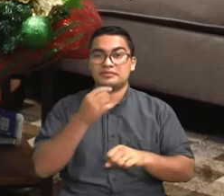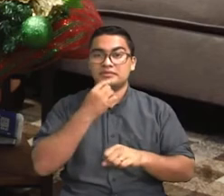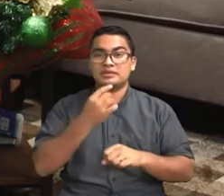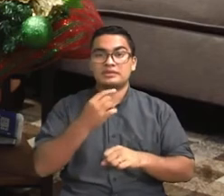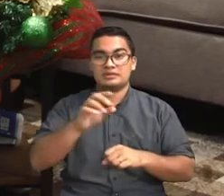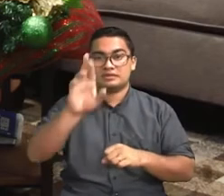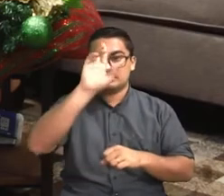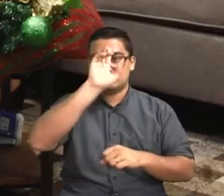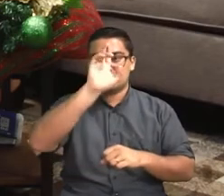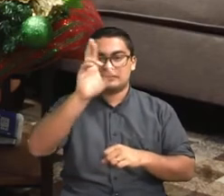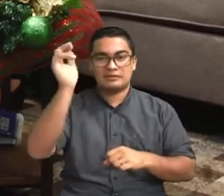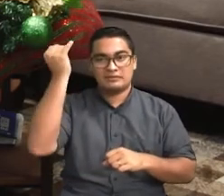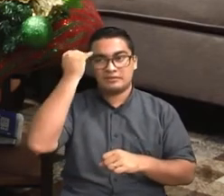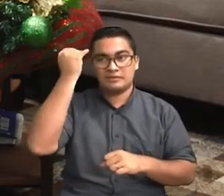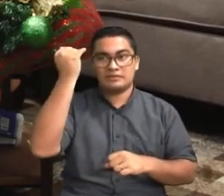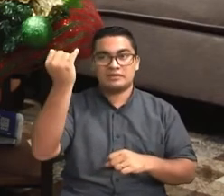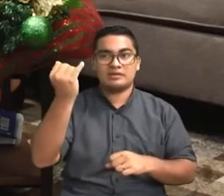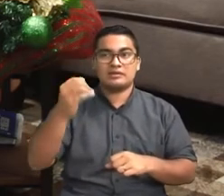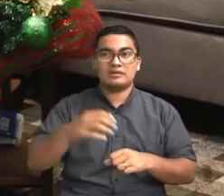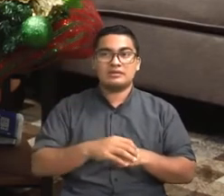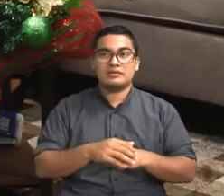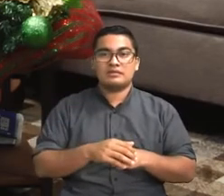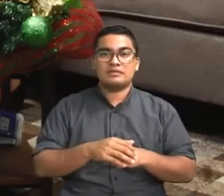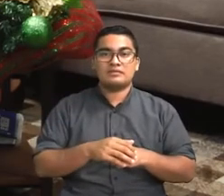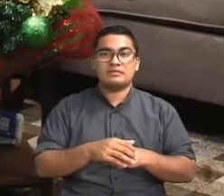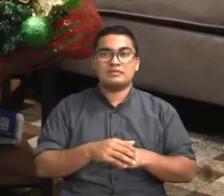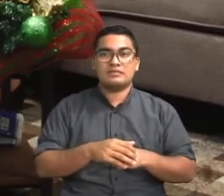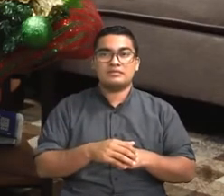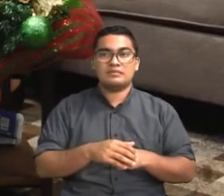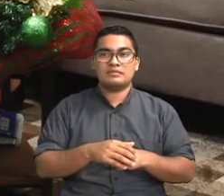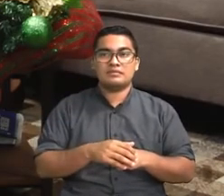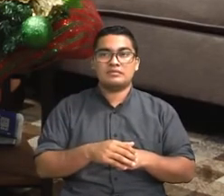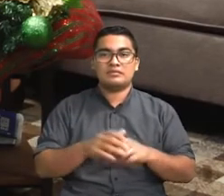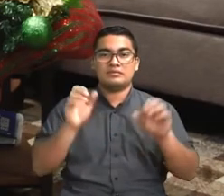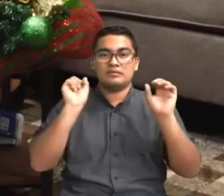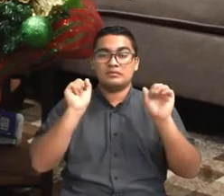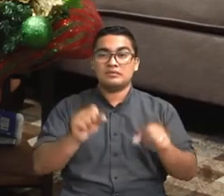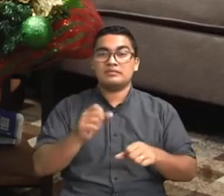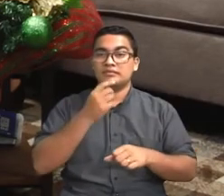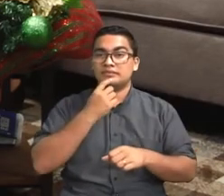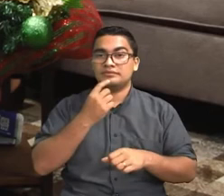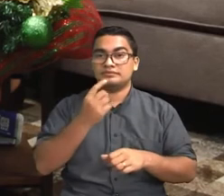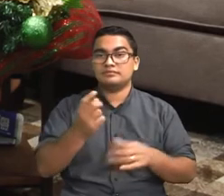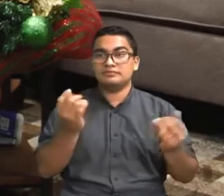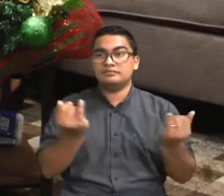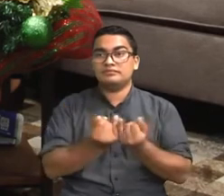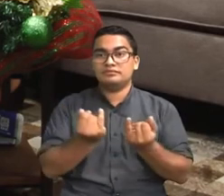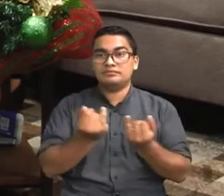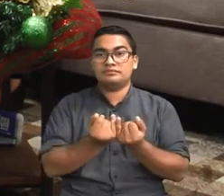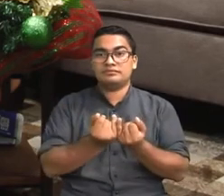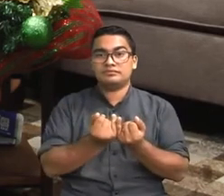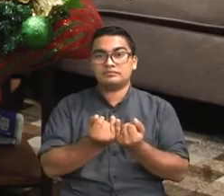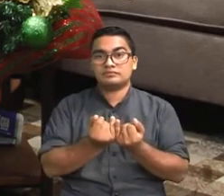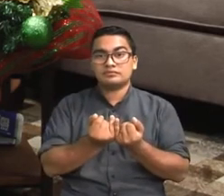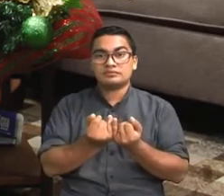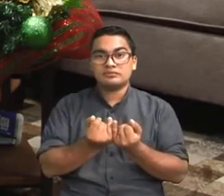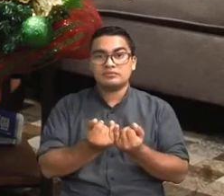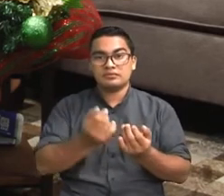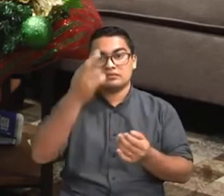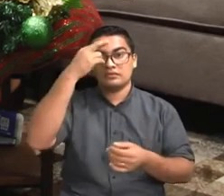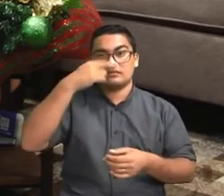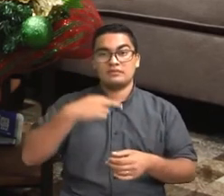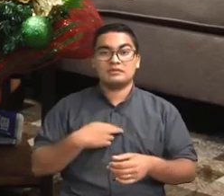respetar sus ideas, de respetar y de formar también en la parte de la responsabilidad que